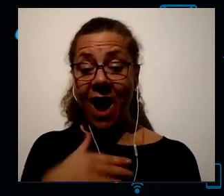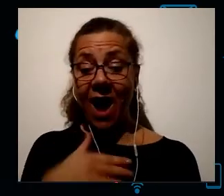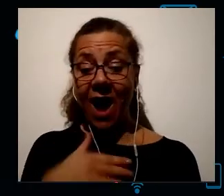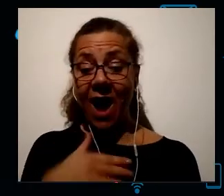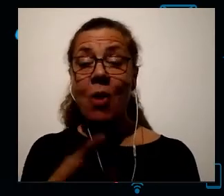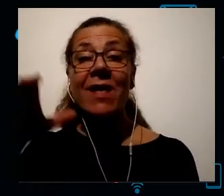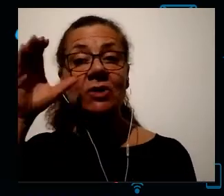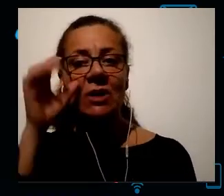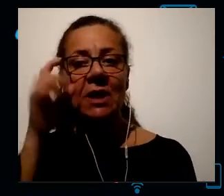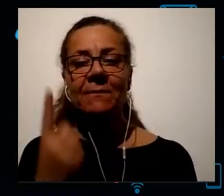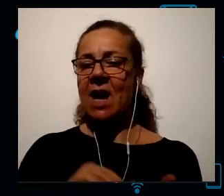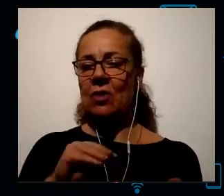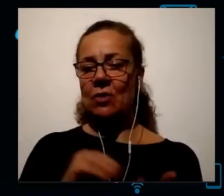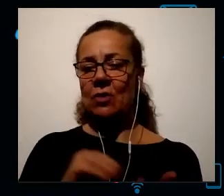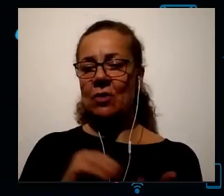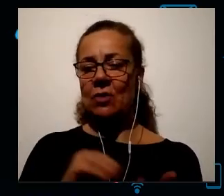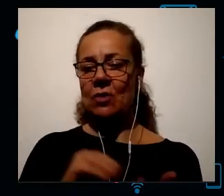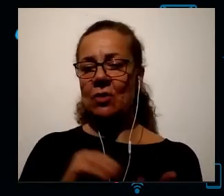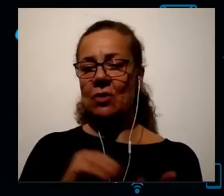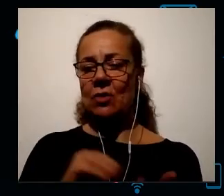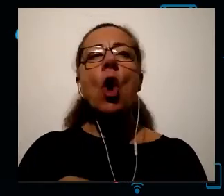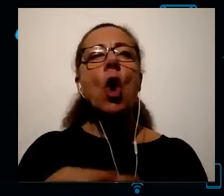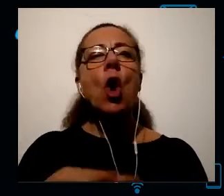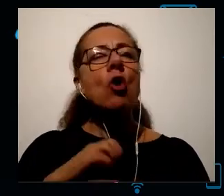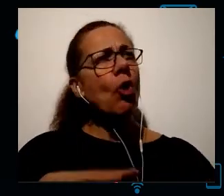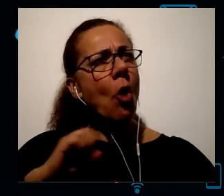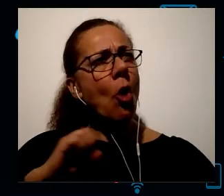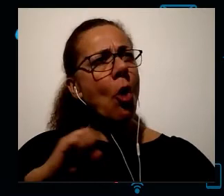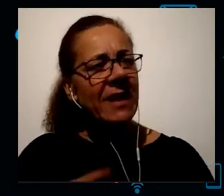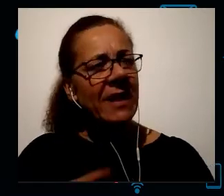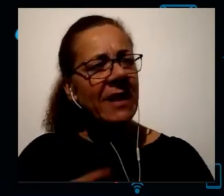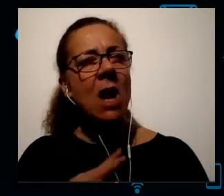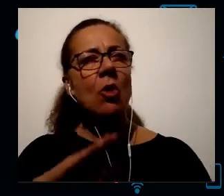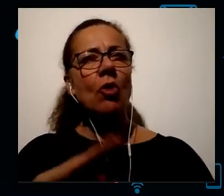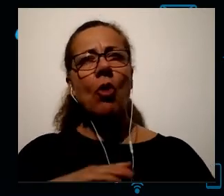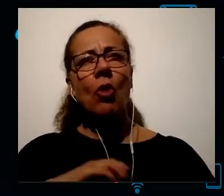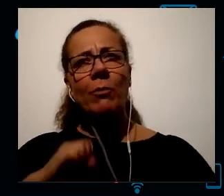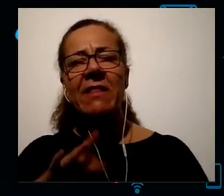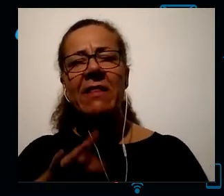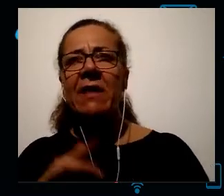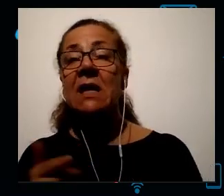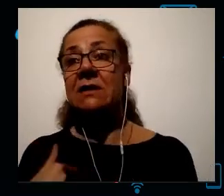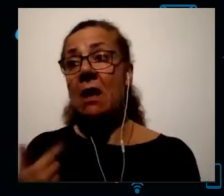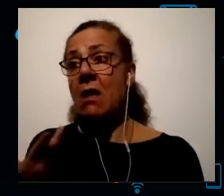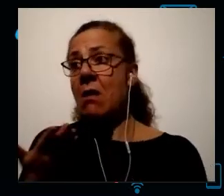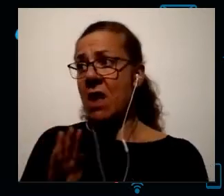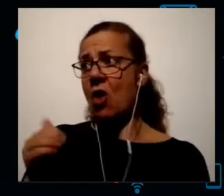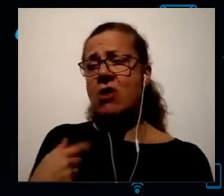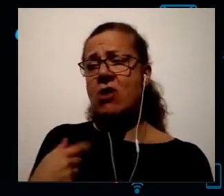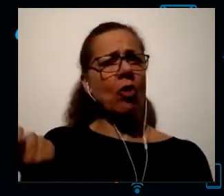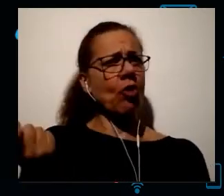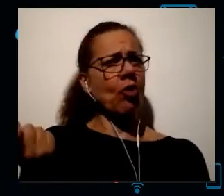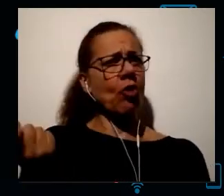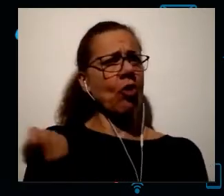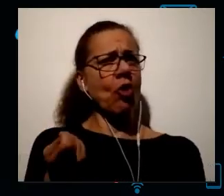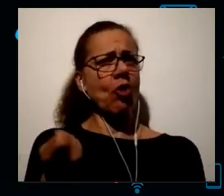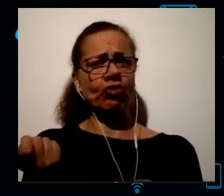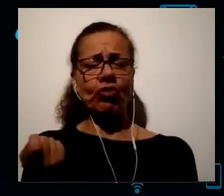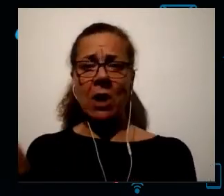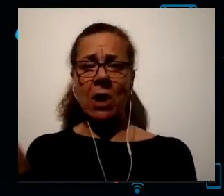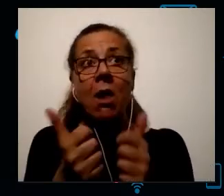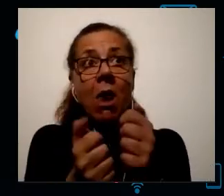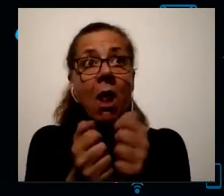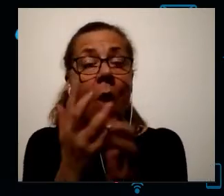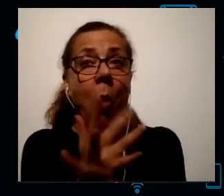hemos oído hablar de competencia digital competencia digital yo me temo si es que mi hijo ya no es que ya domina el juego si vamos y los videojuegos los sabe